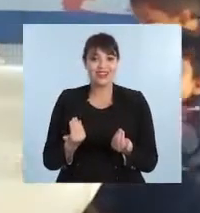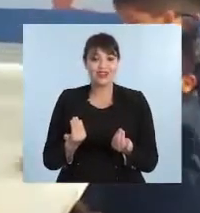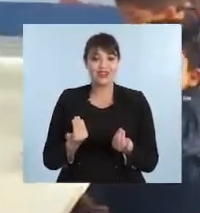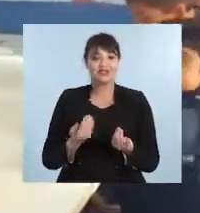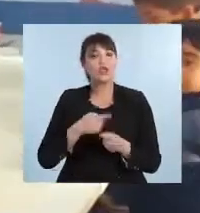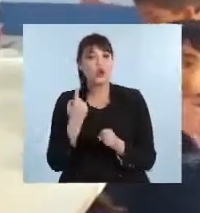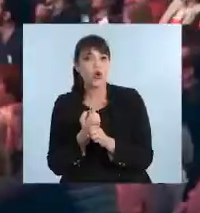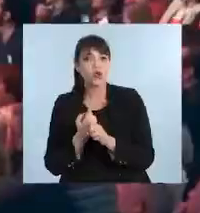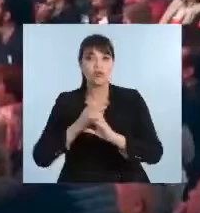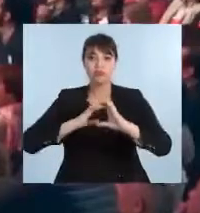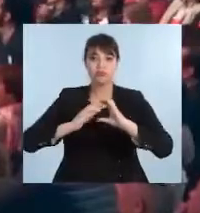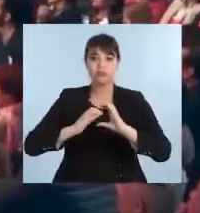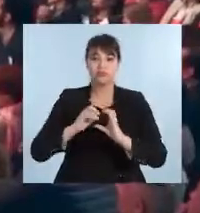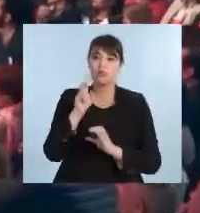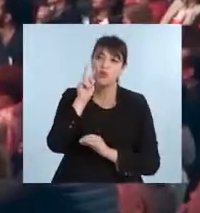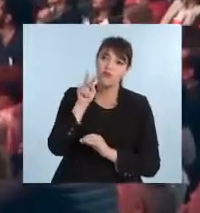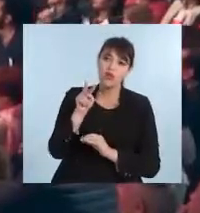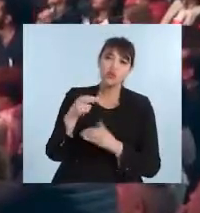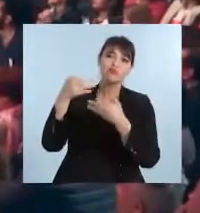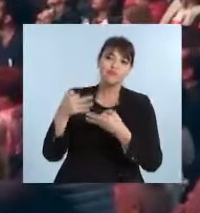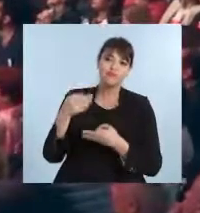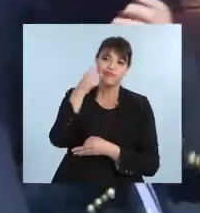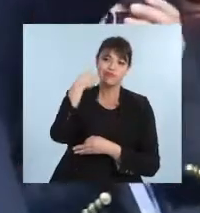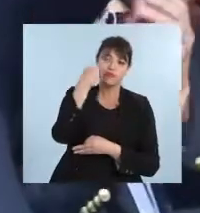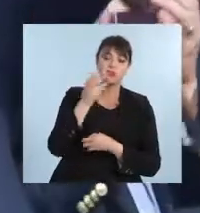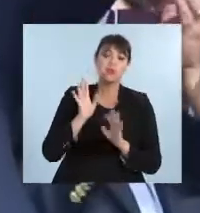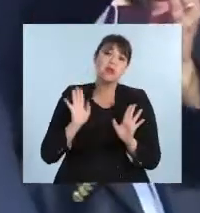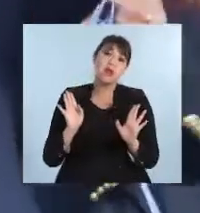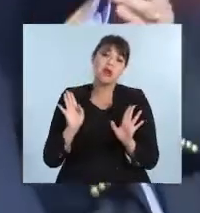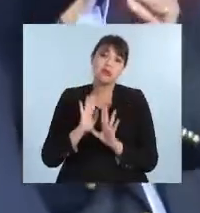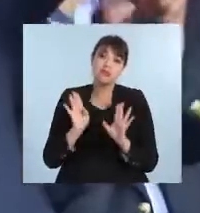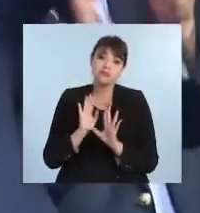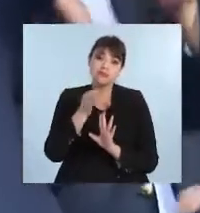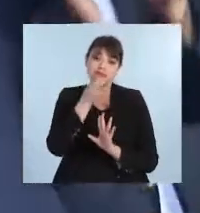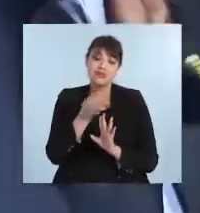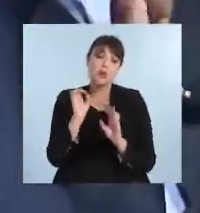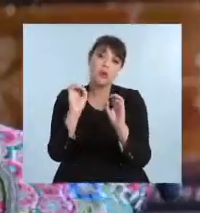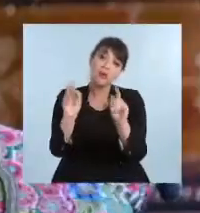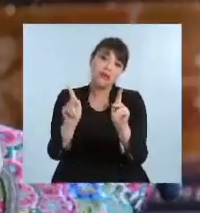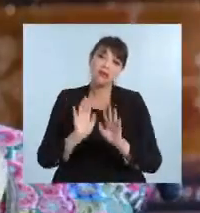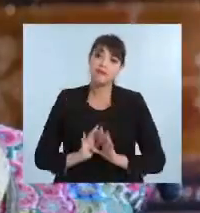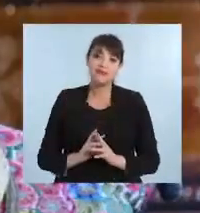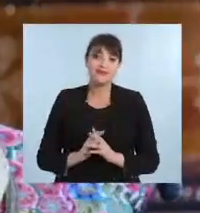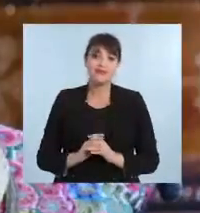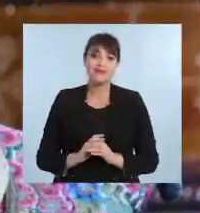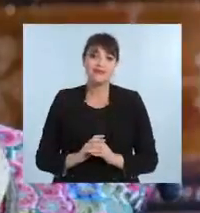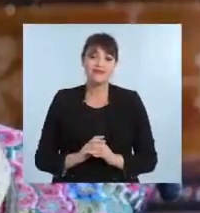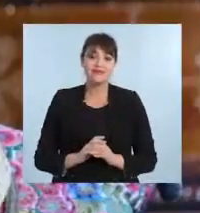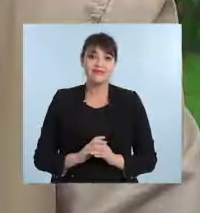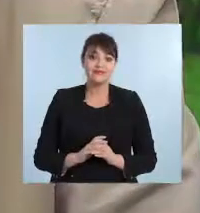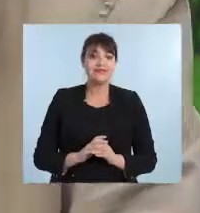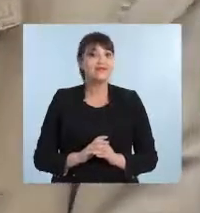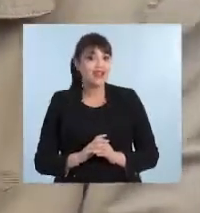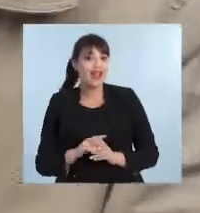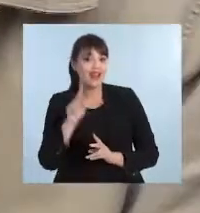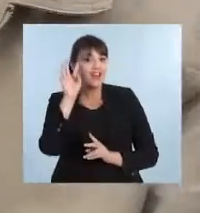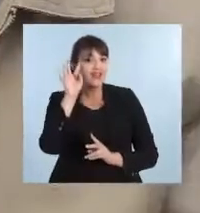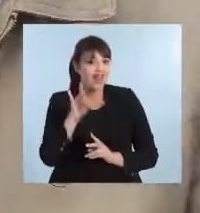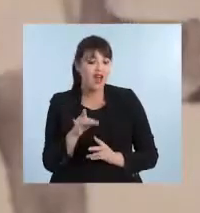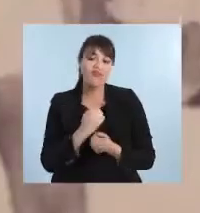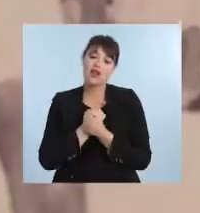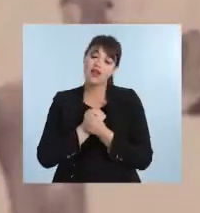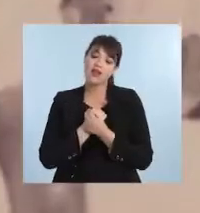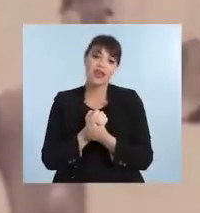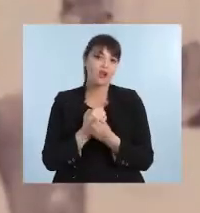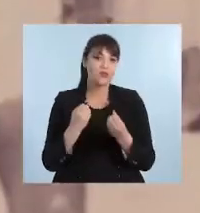soy necesario. Y lo dijo con tal convicción que no había nada más que decir. Ok. ¿Te lo quiero,